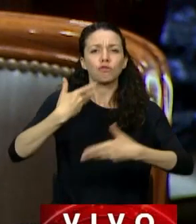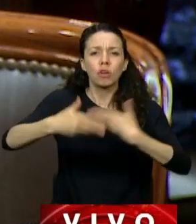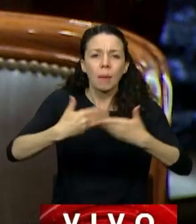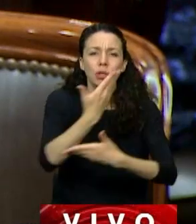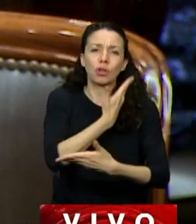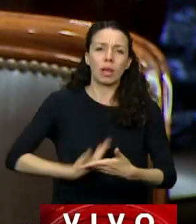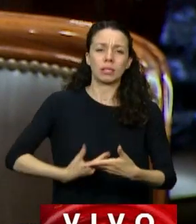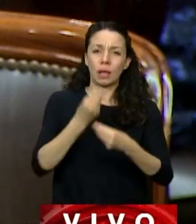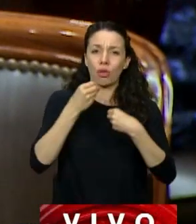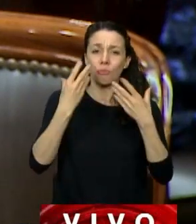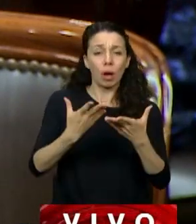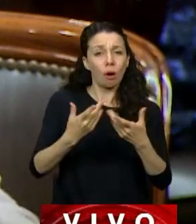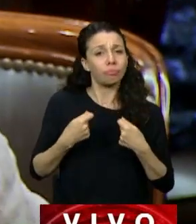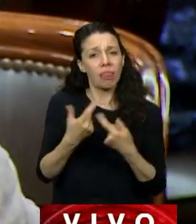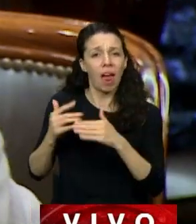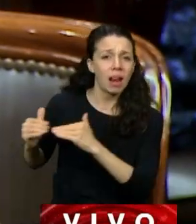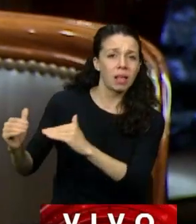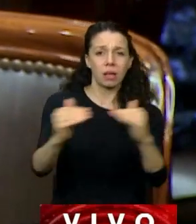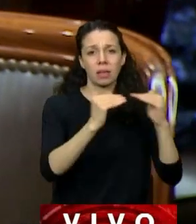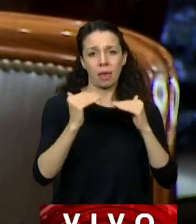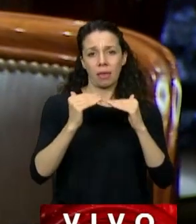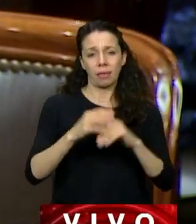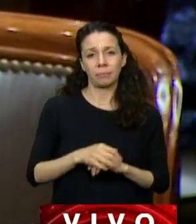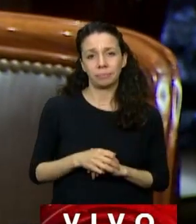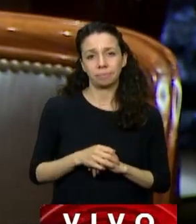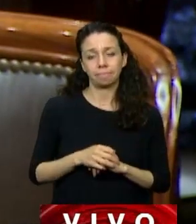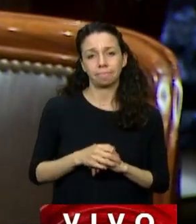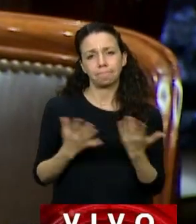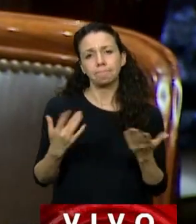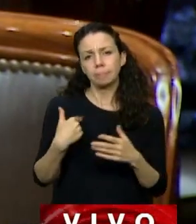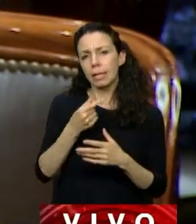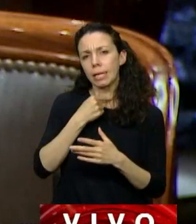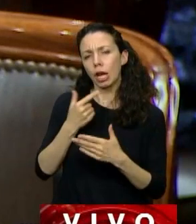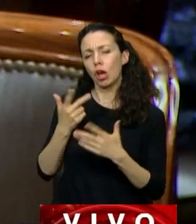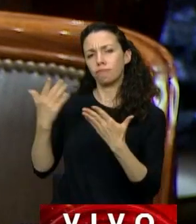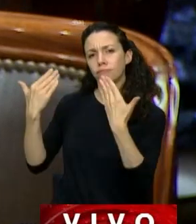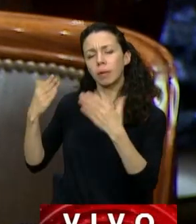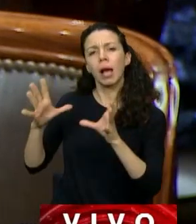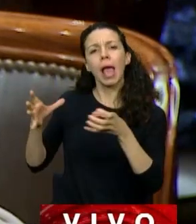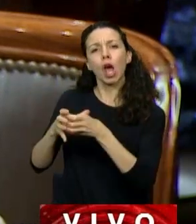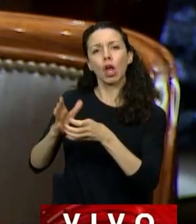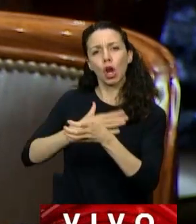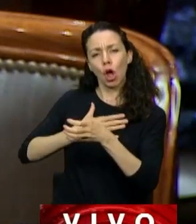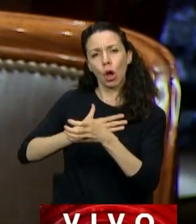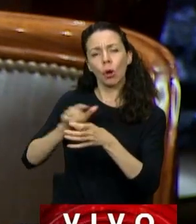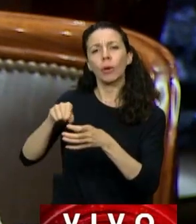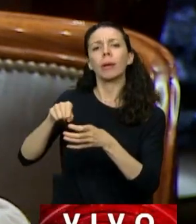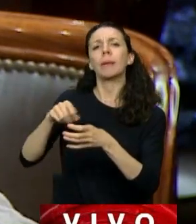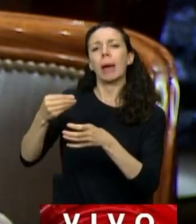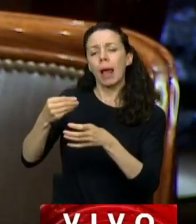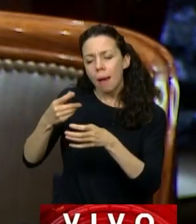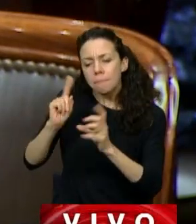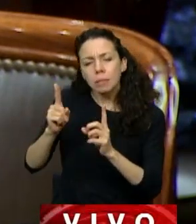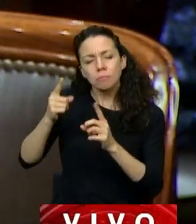del Estado, haciéndolo más equitativo. Por eso quiero destacar el trabajo de mi bloque, Evolución Radical, para seguir haciendo de la educación